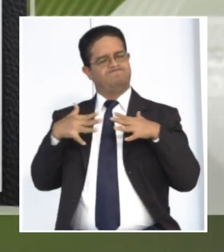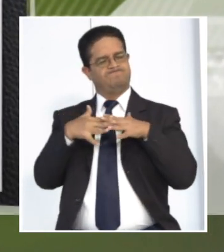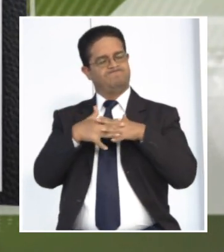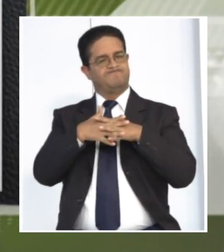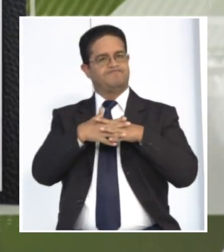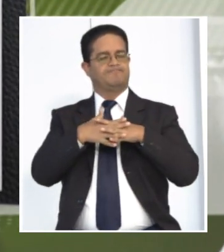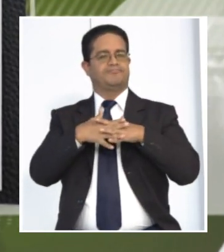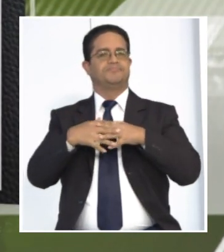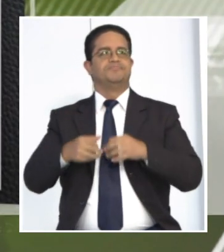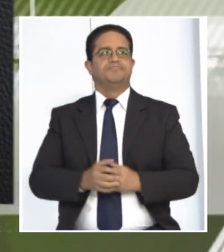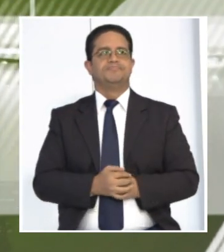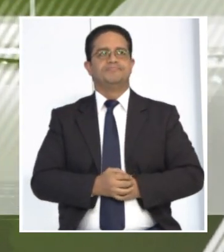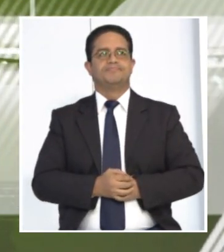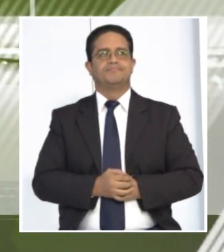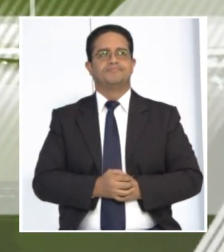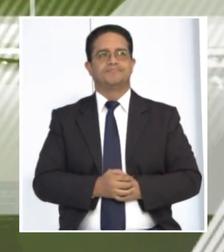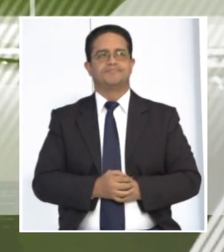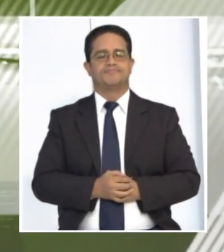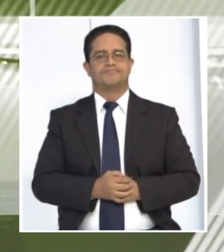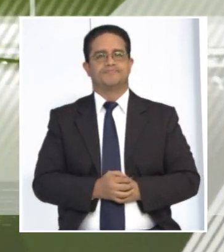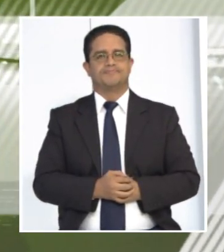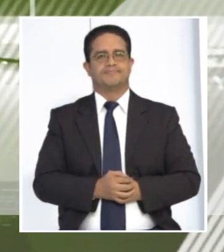ligamentos y músculos.